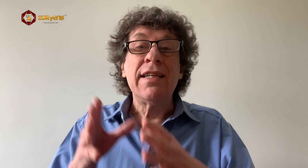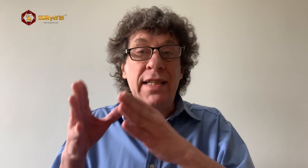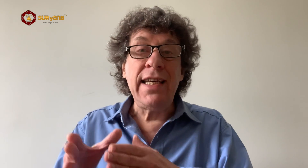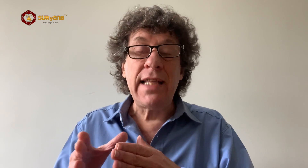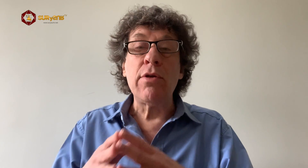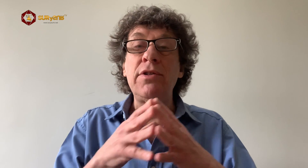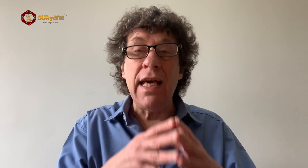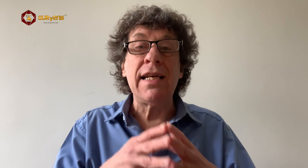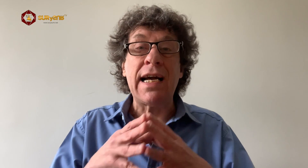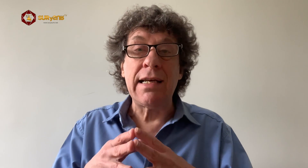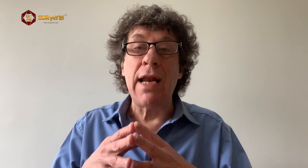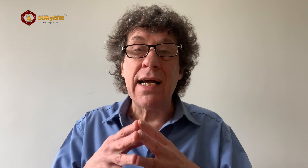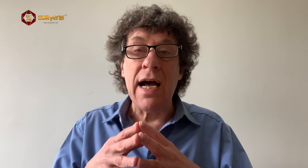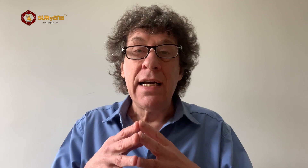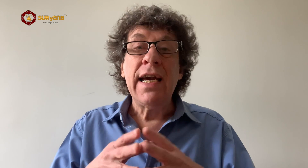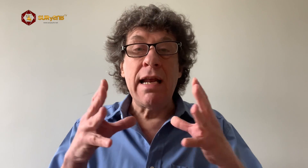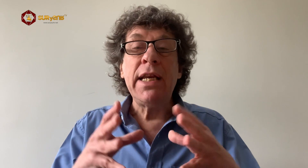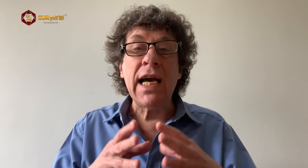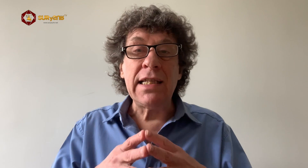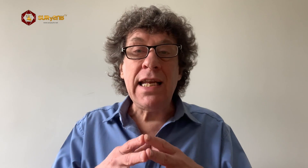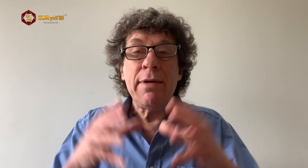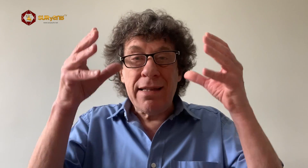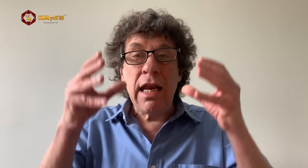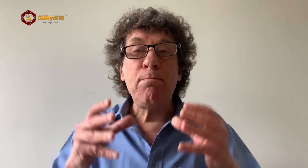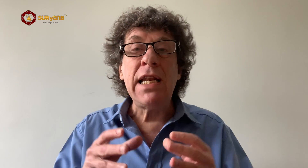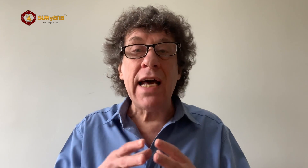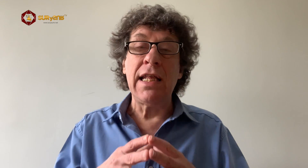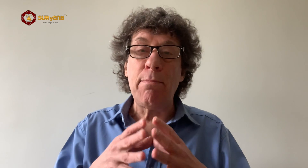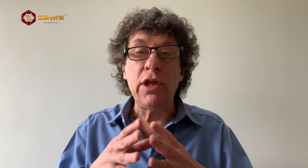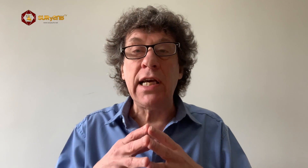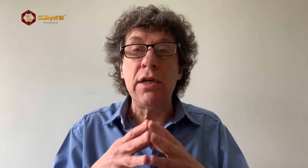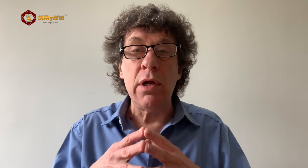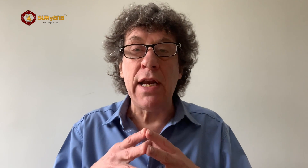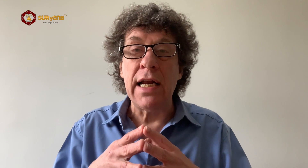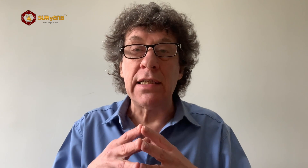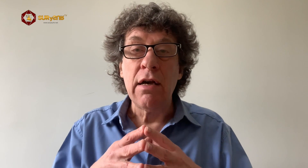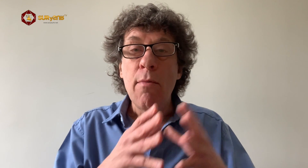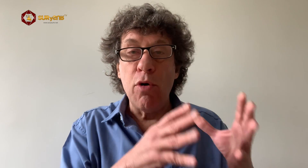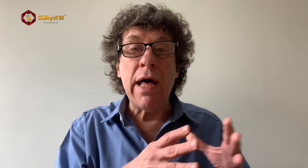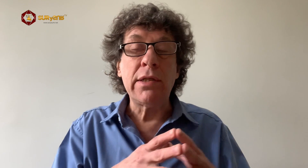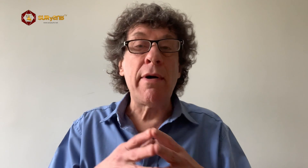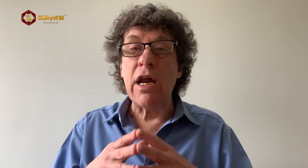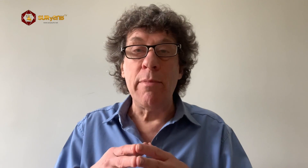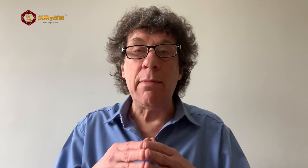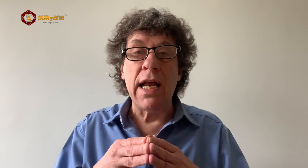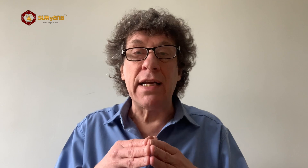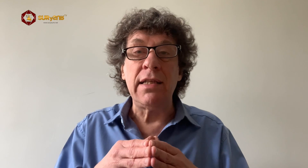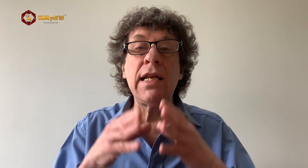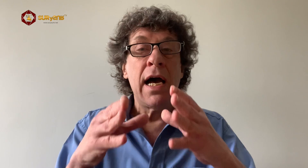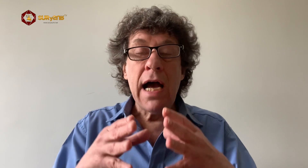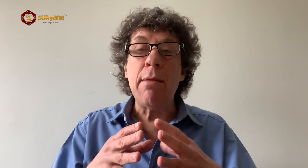Washington, digitado desde la Casa Blanca, en América Latina había 3 pilares de las políticas neoliberales. Por un lado estaba Carlos Menem